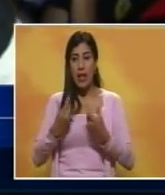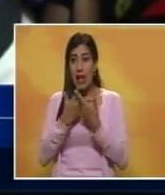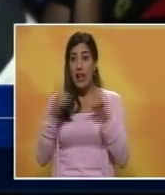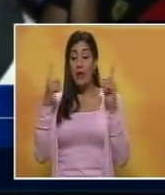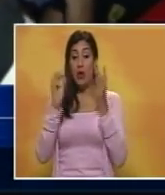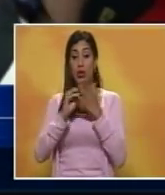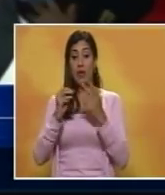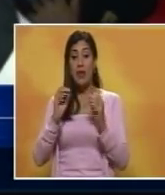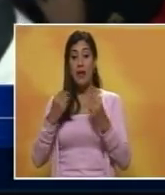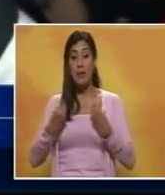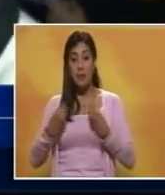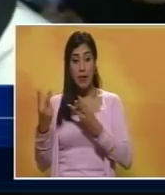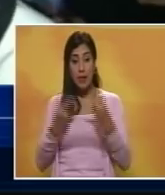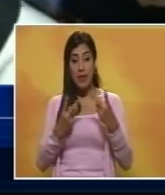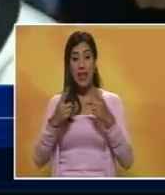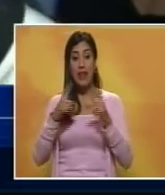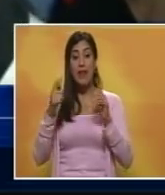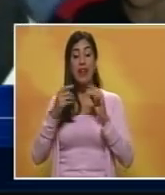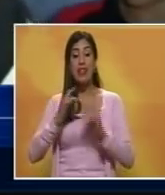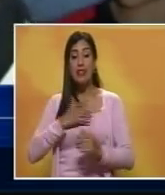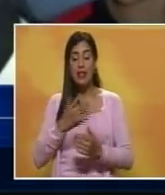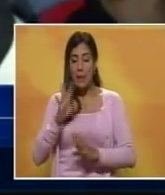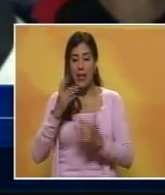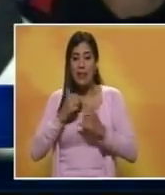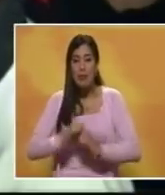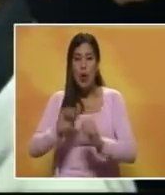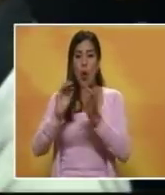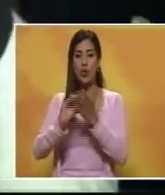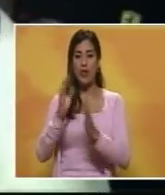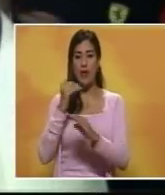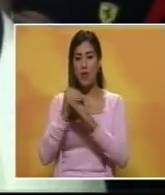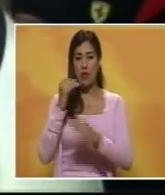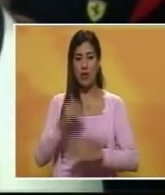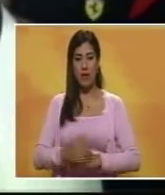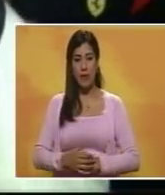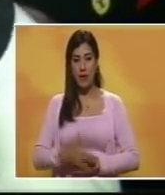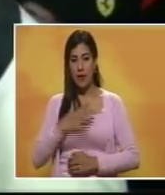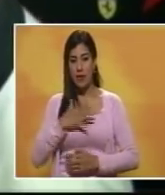libertad, CIPC, bienvenidos a la libertad.